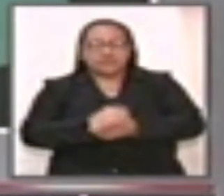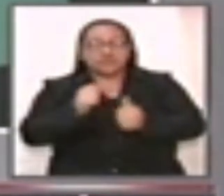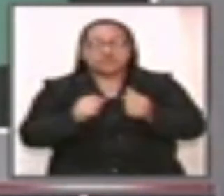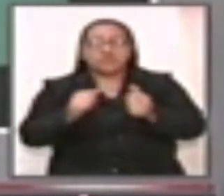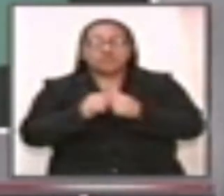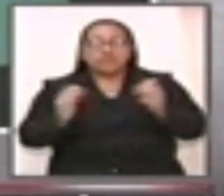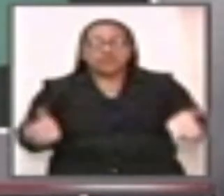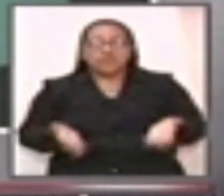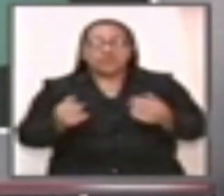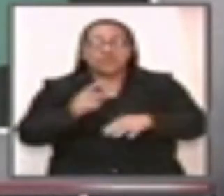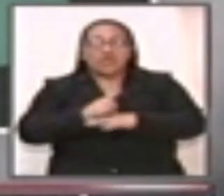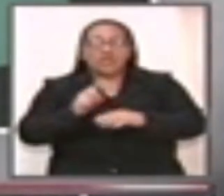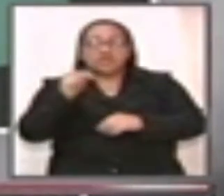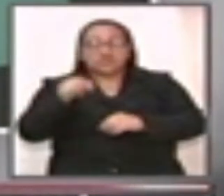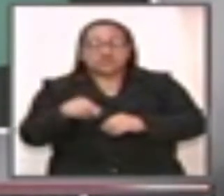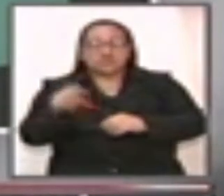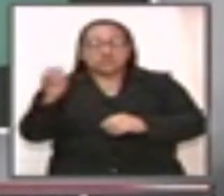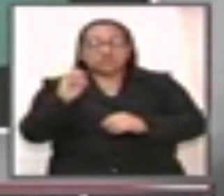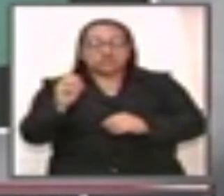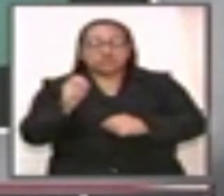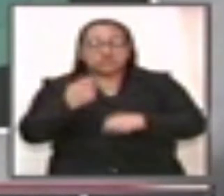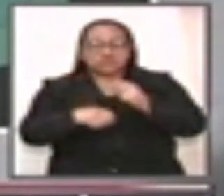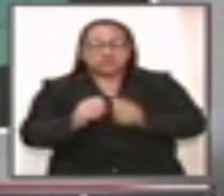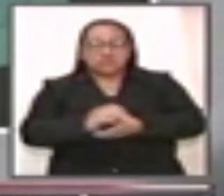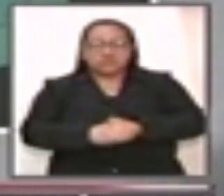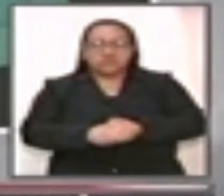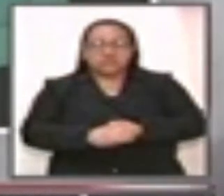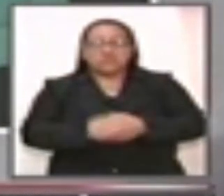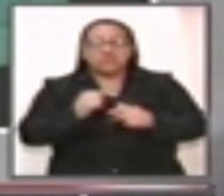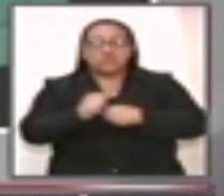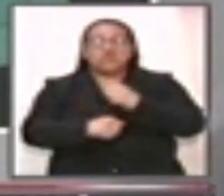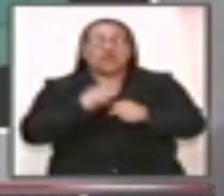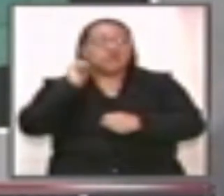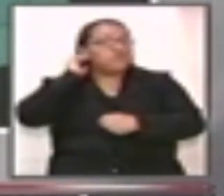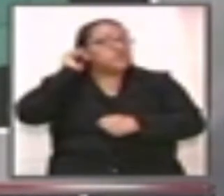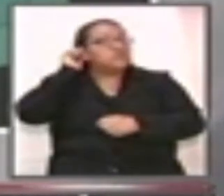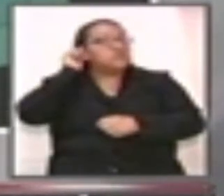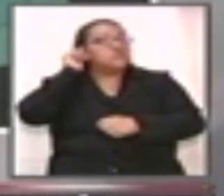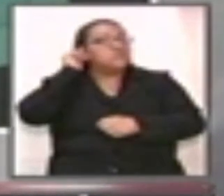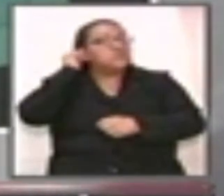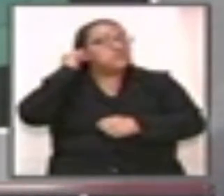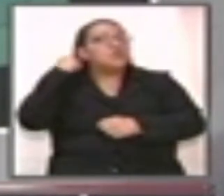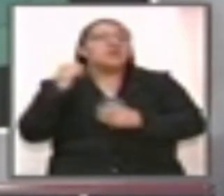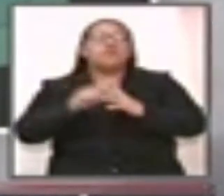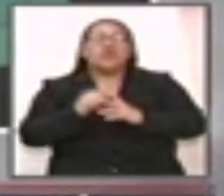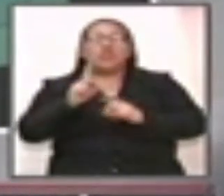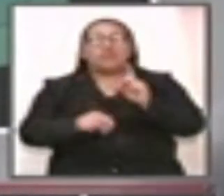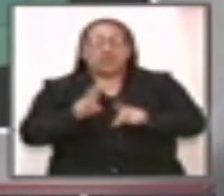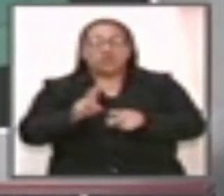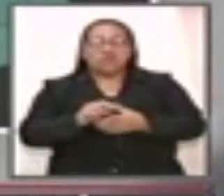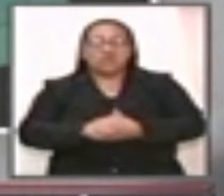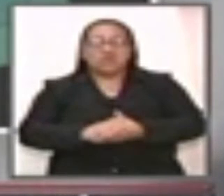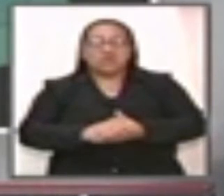la promoción y desarrollo de esta oferta exportable durante el año entre que empezamos 2011